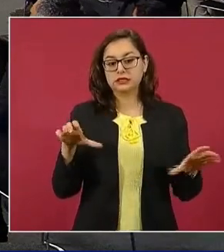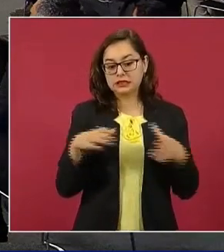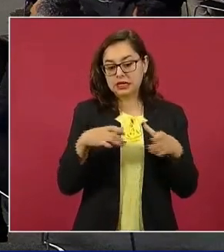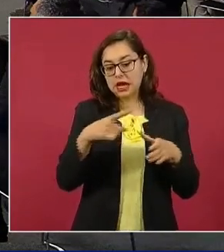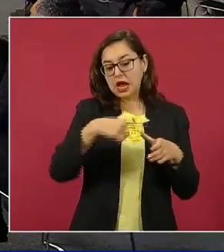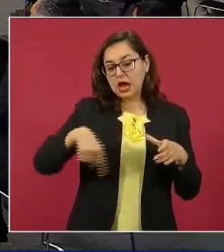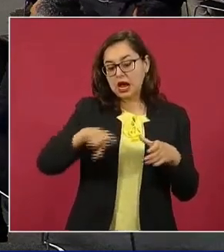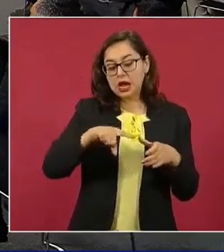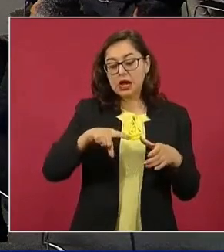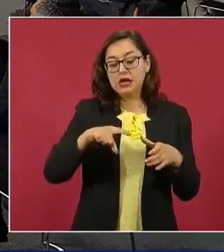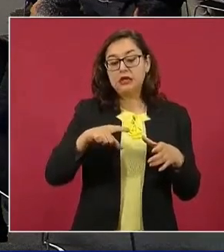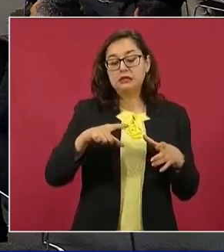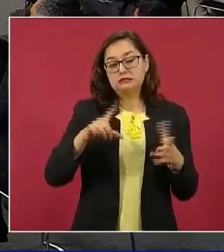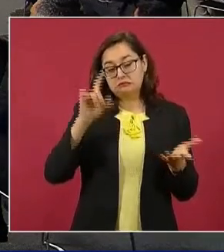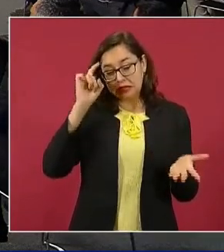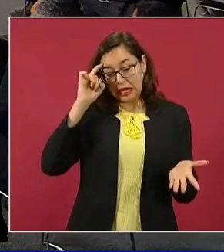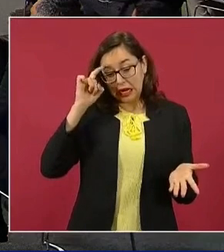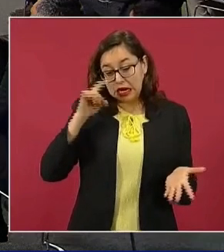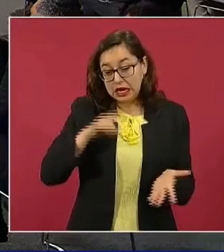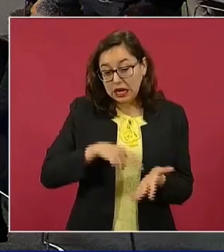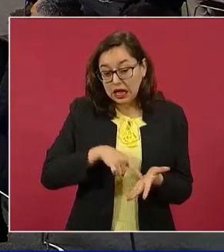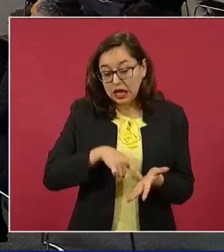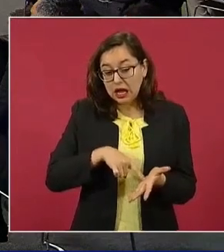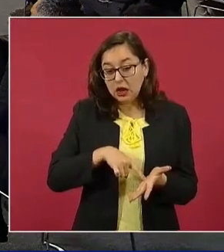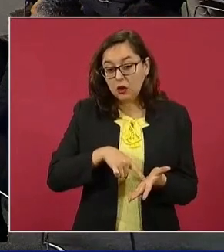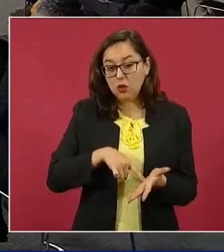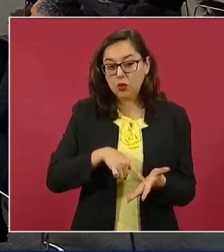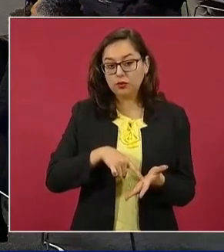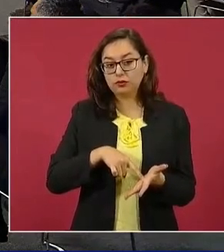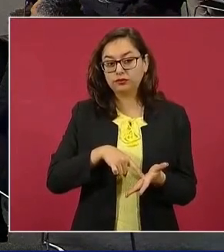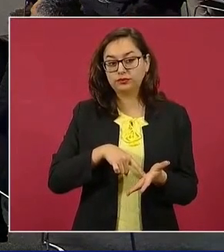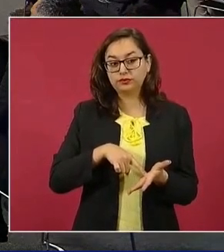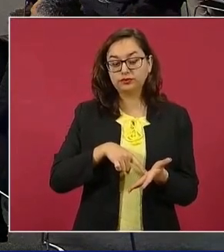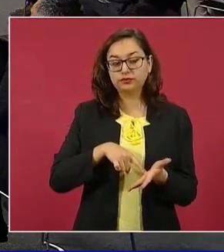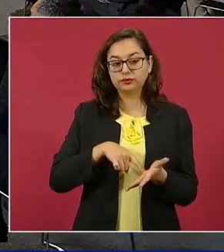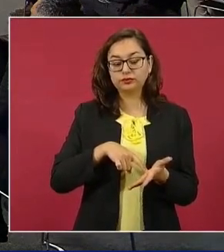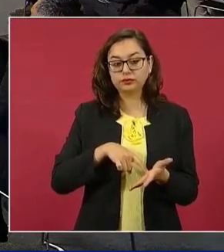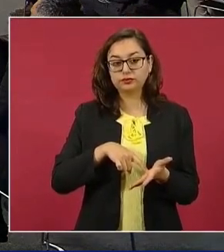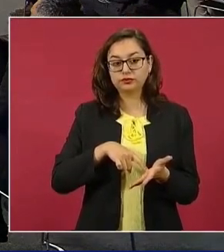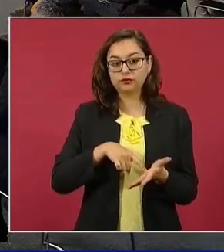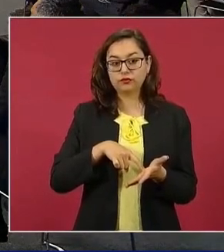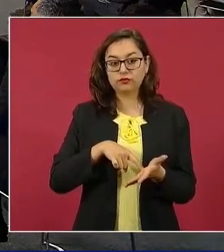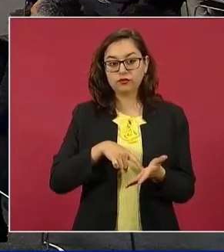creo yo que pusieron